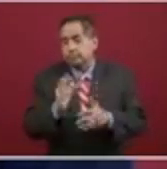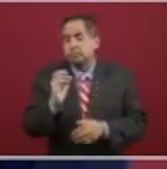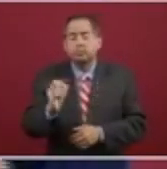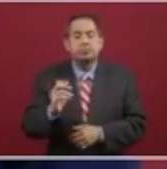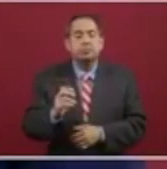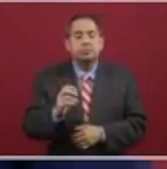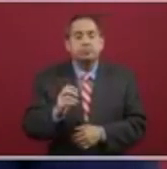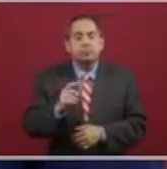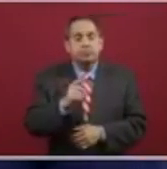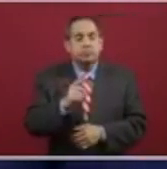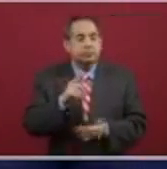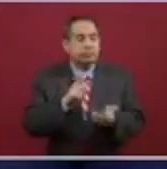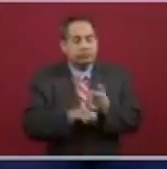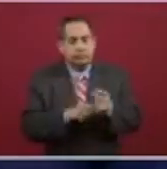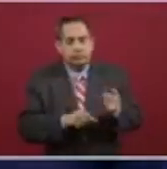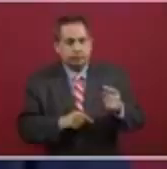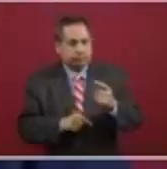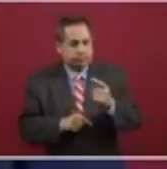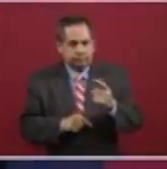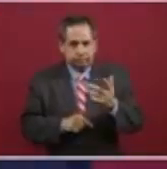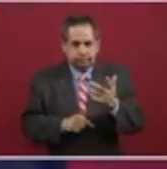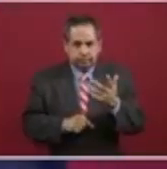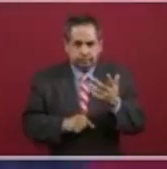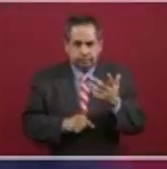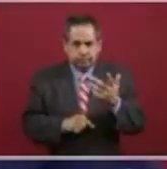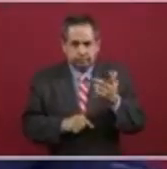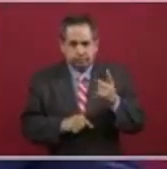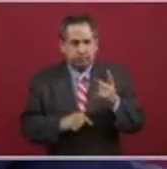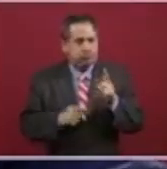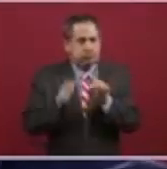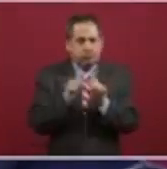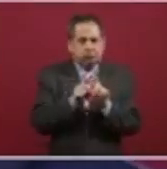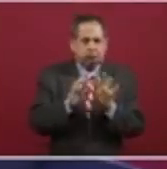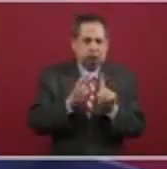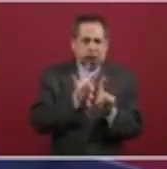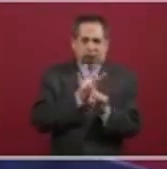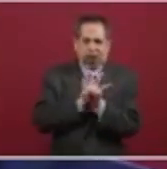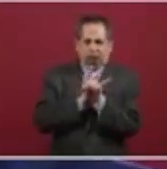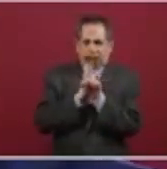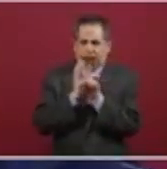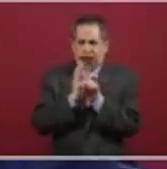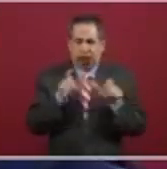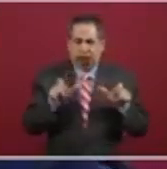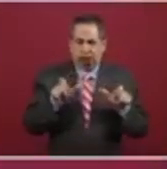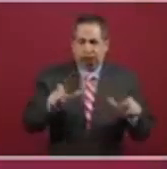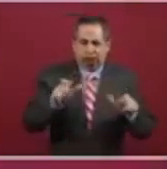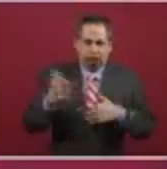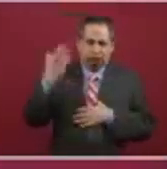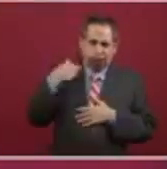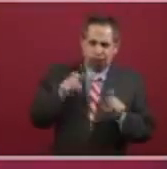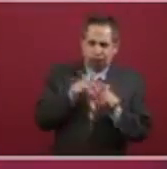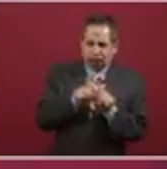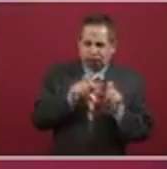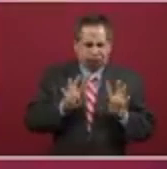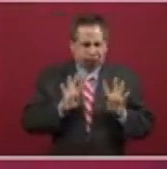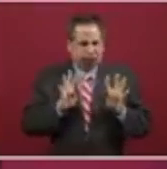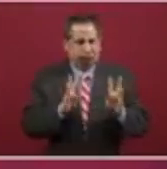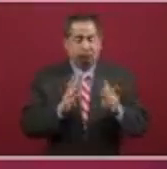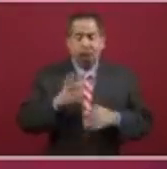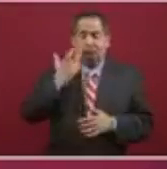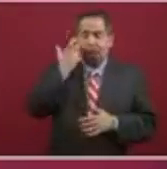que les dé pena andar rodeado de guardaespaldas, ¿no?, con